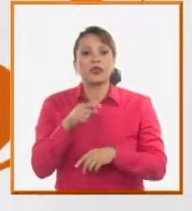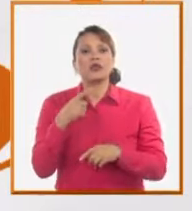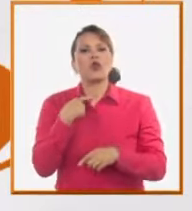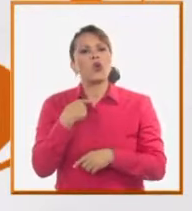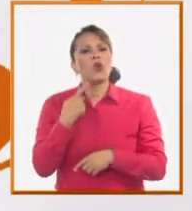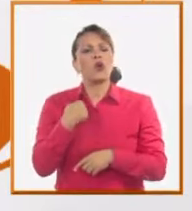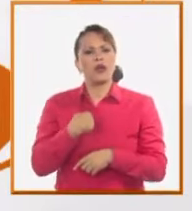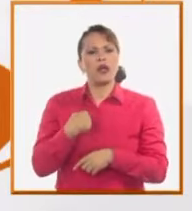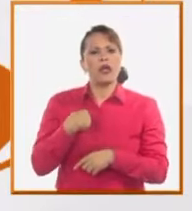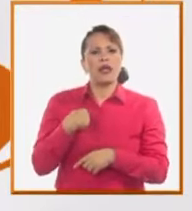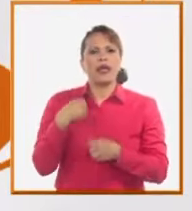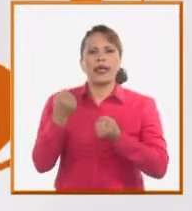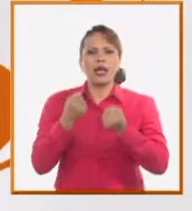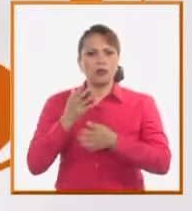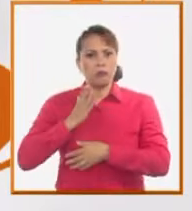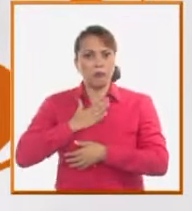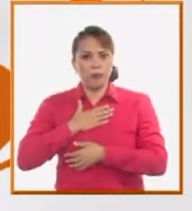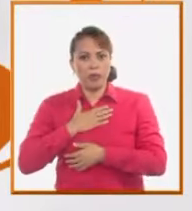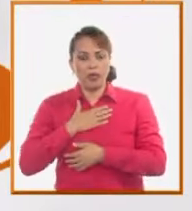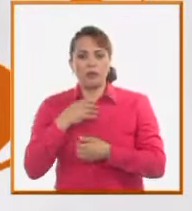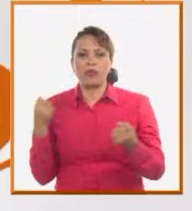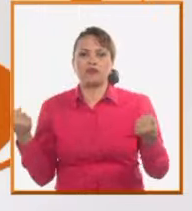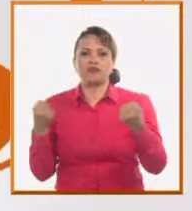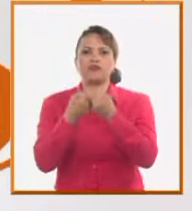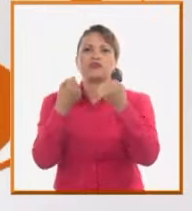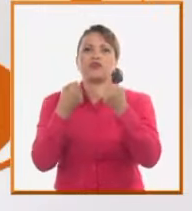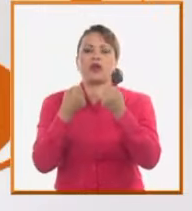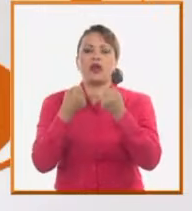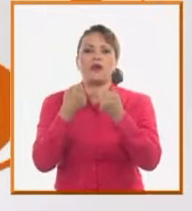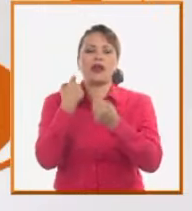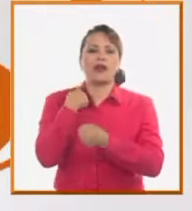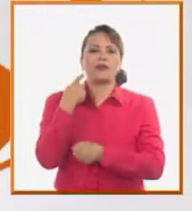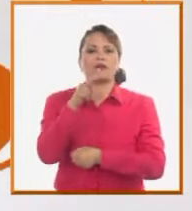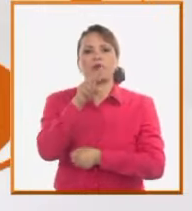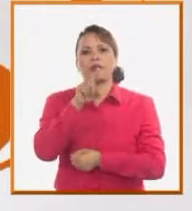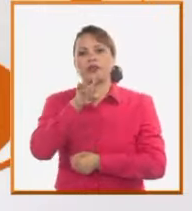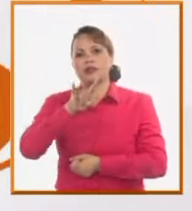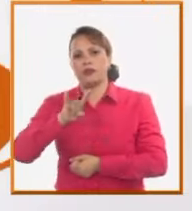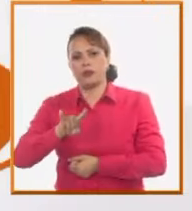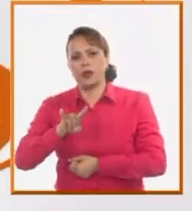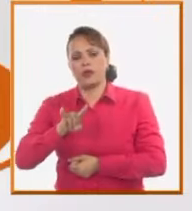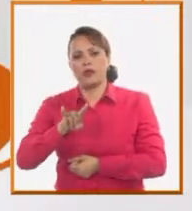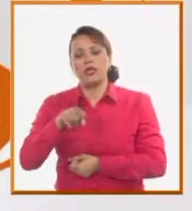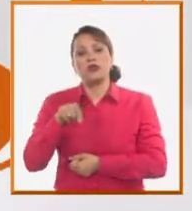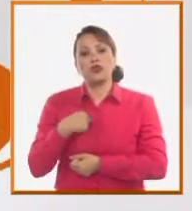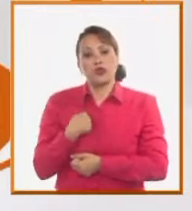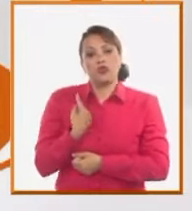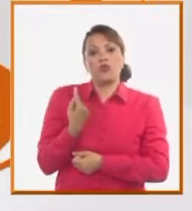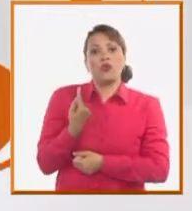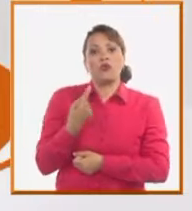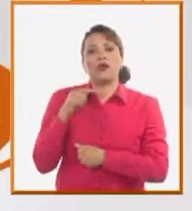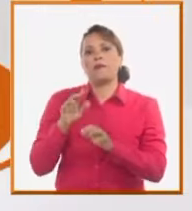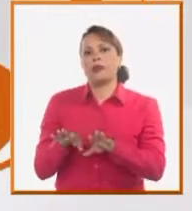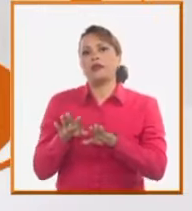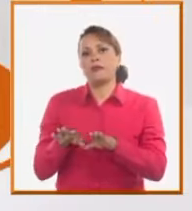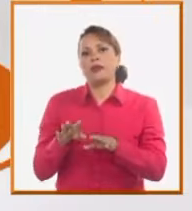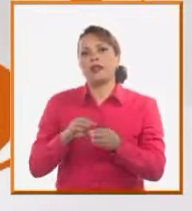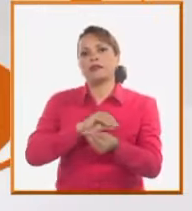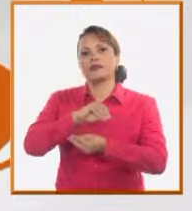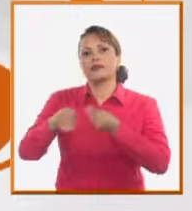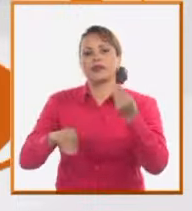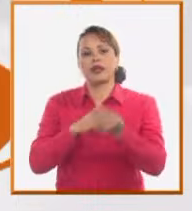chocaron un Pokifia desde 2019 y estoy esperando que me repongan el